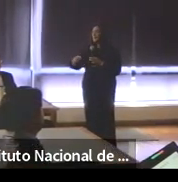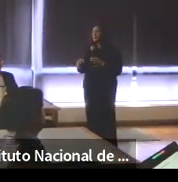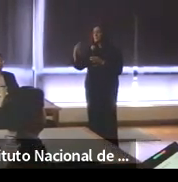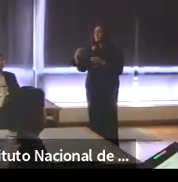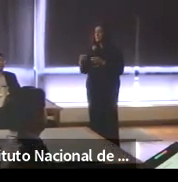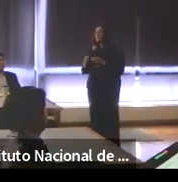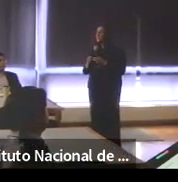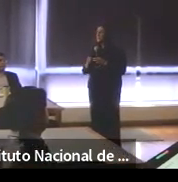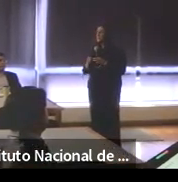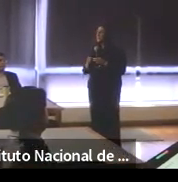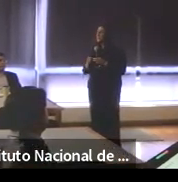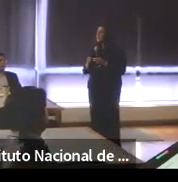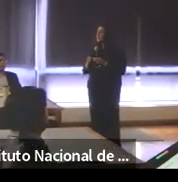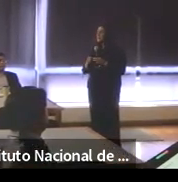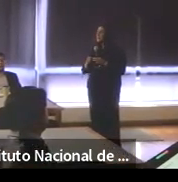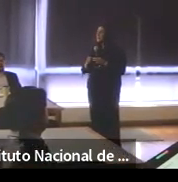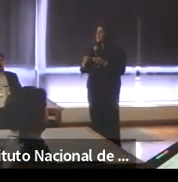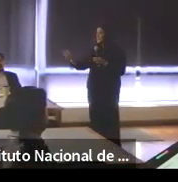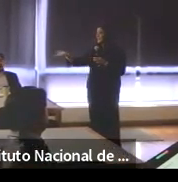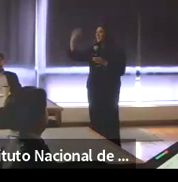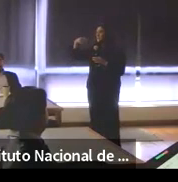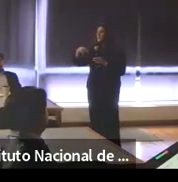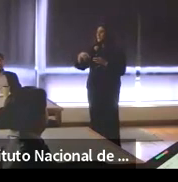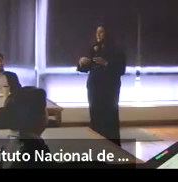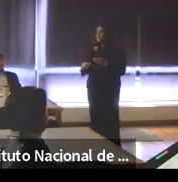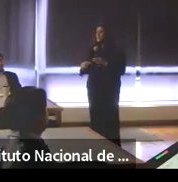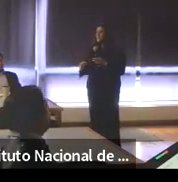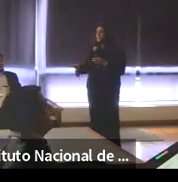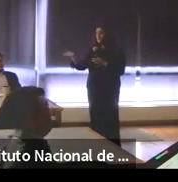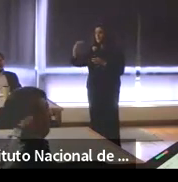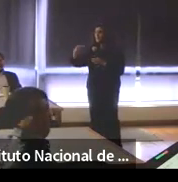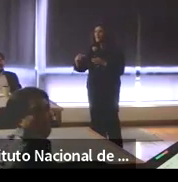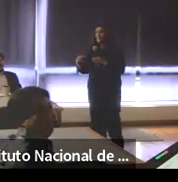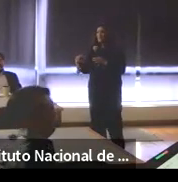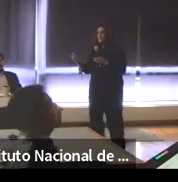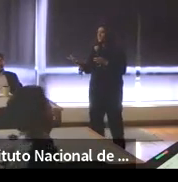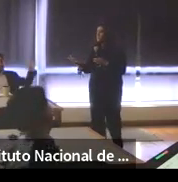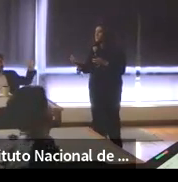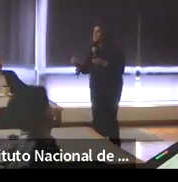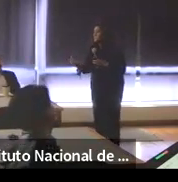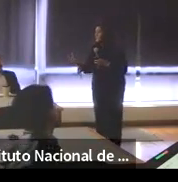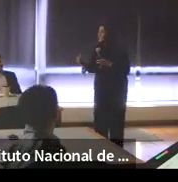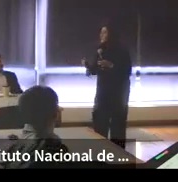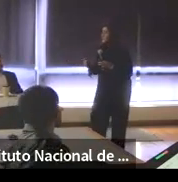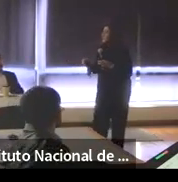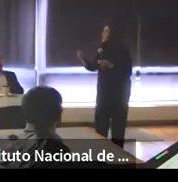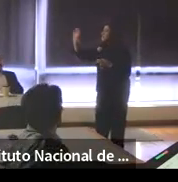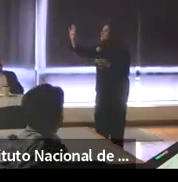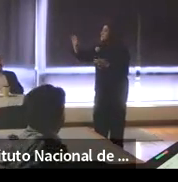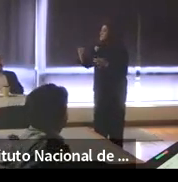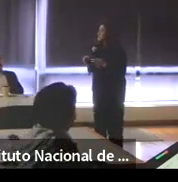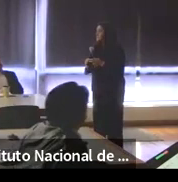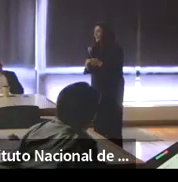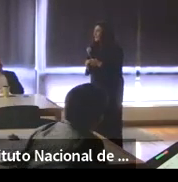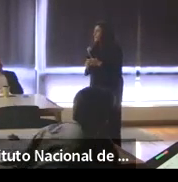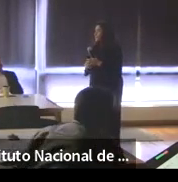le cargan la mano más de lo normal el director no está viendo Exacto Exacto yo